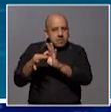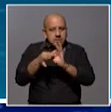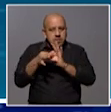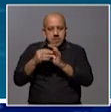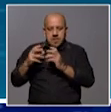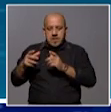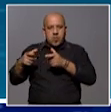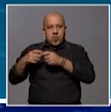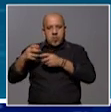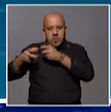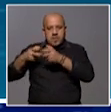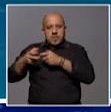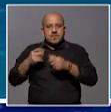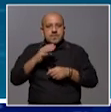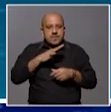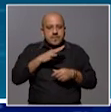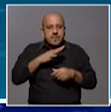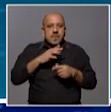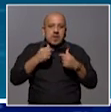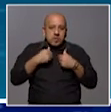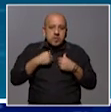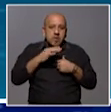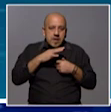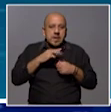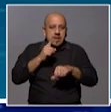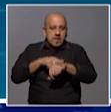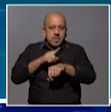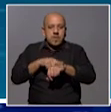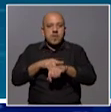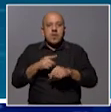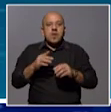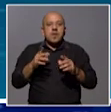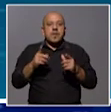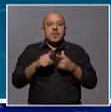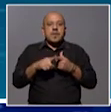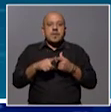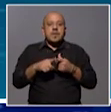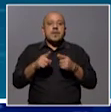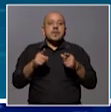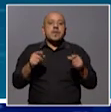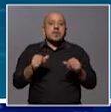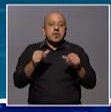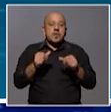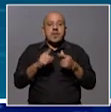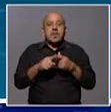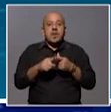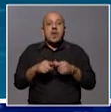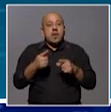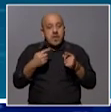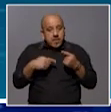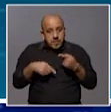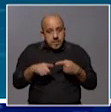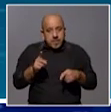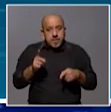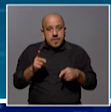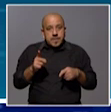acá hay un esquema que bueno tendremos tiempo de ir analizándolo y desarrollando su análisis pero